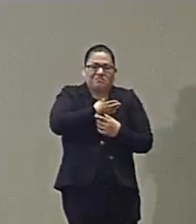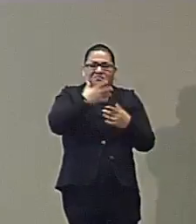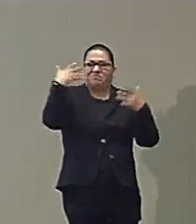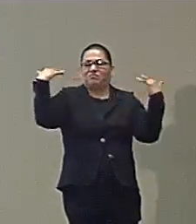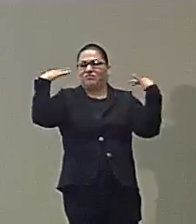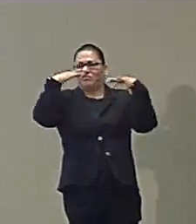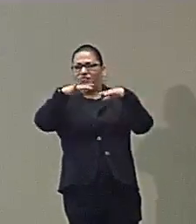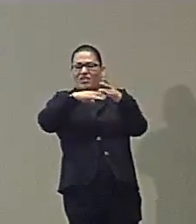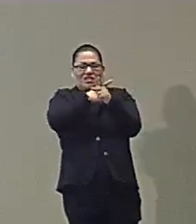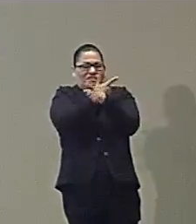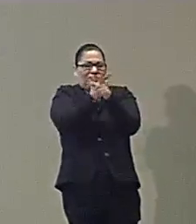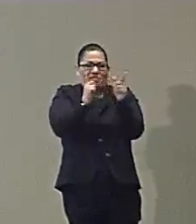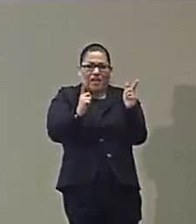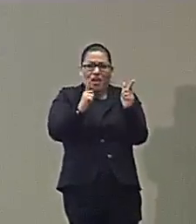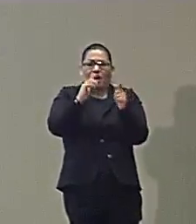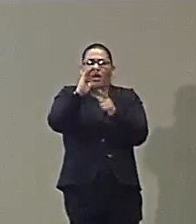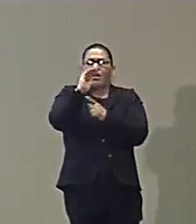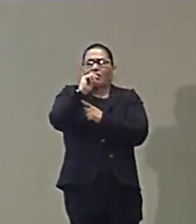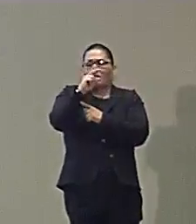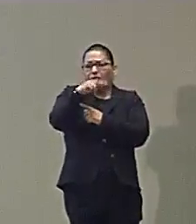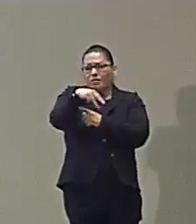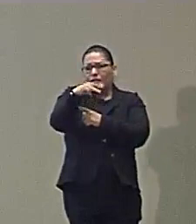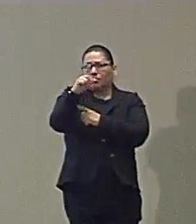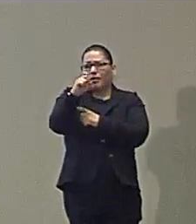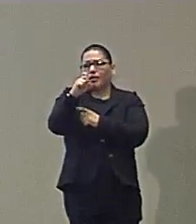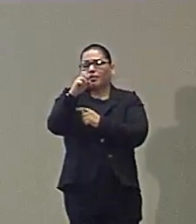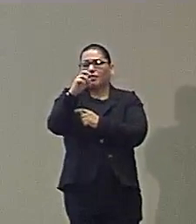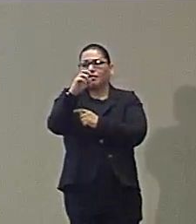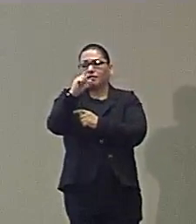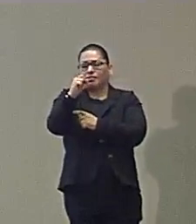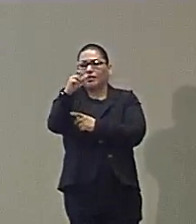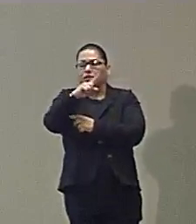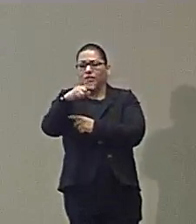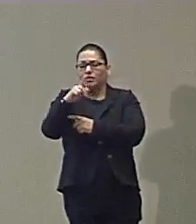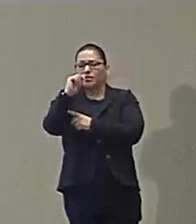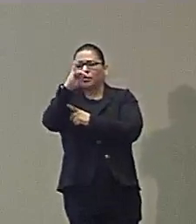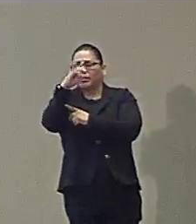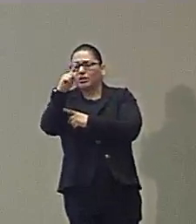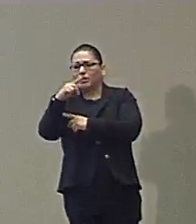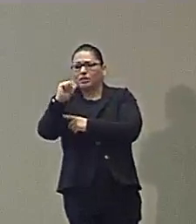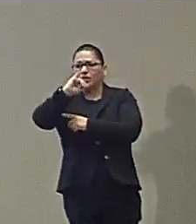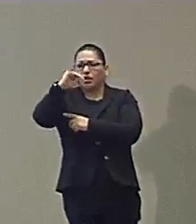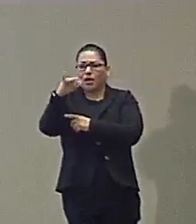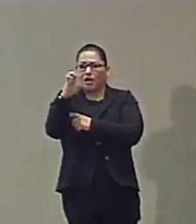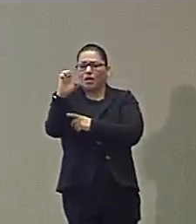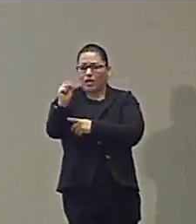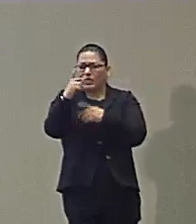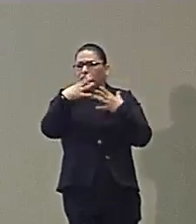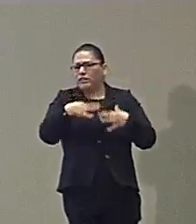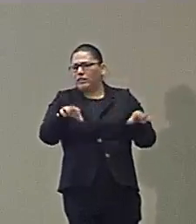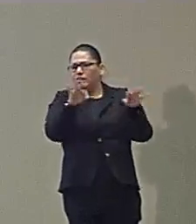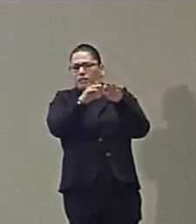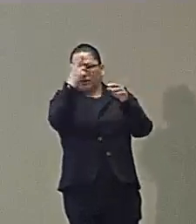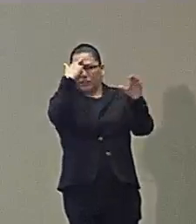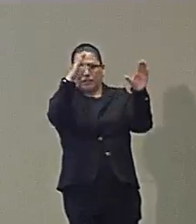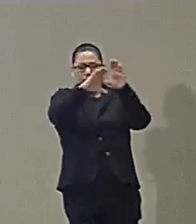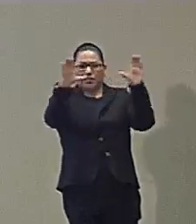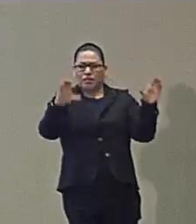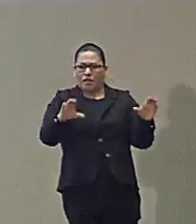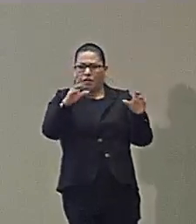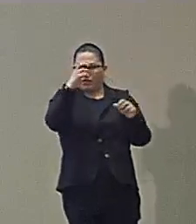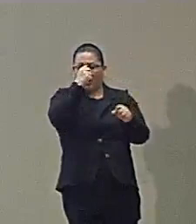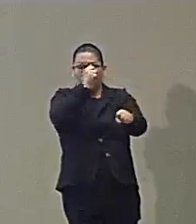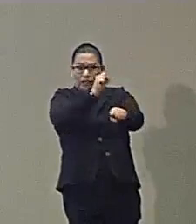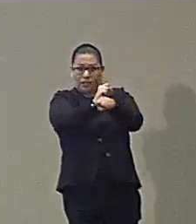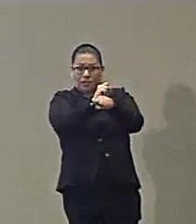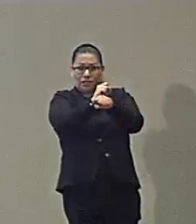amistoso reconocemos y valoramos la importancia que el secretario de